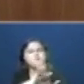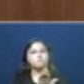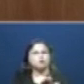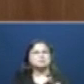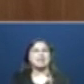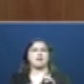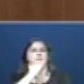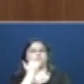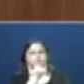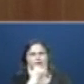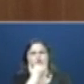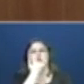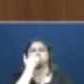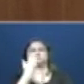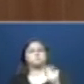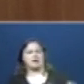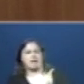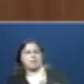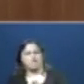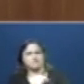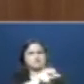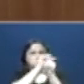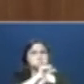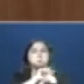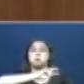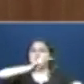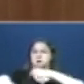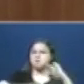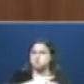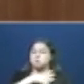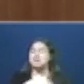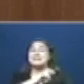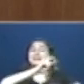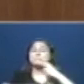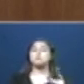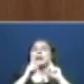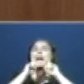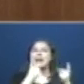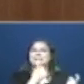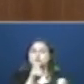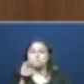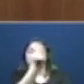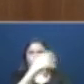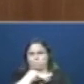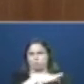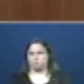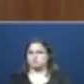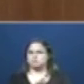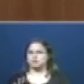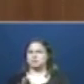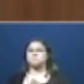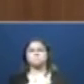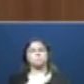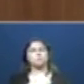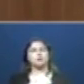defectos y excesos del modelo Pues solo se reforma y mejora aquello en lo que se cree y se valora nuestra